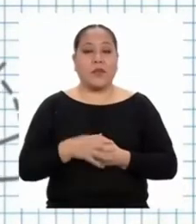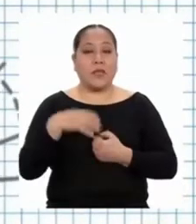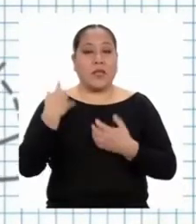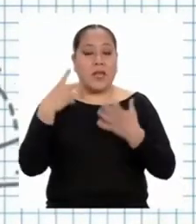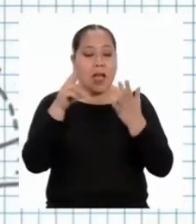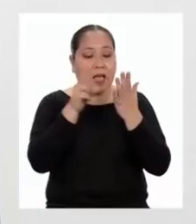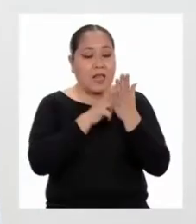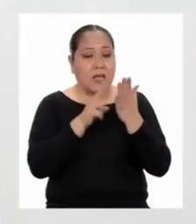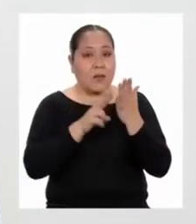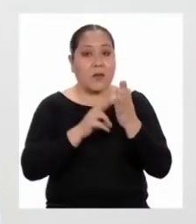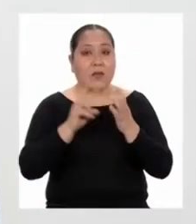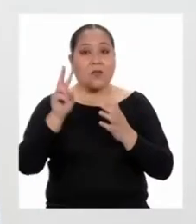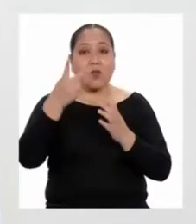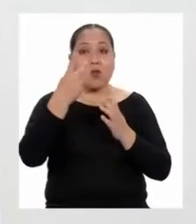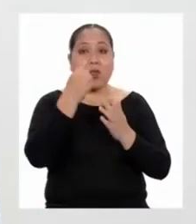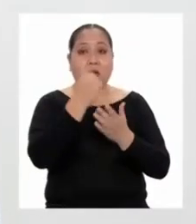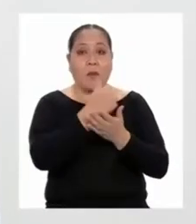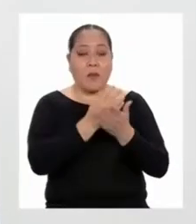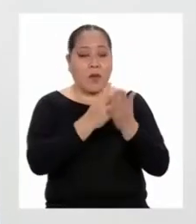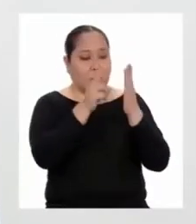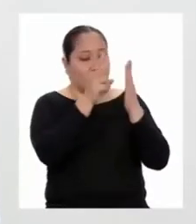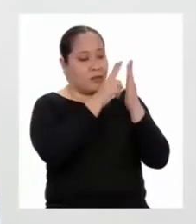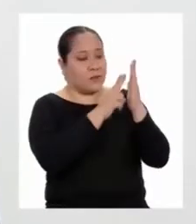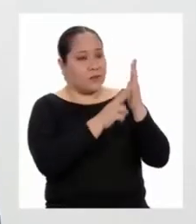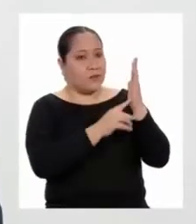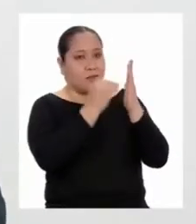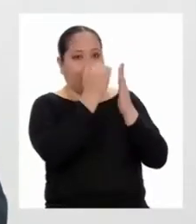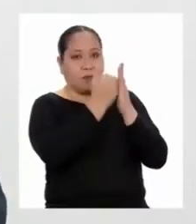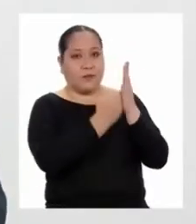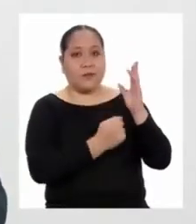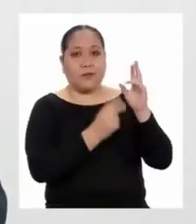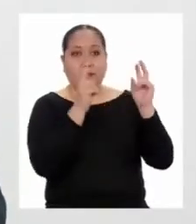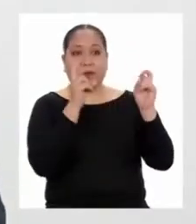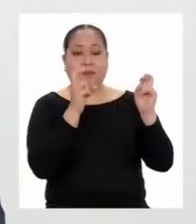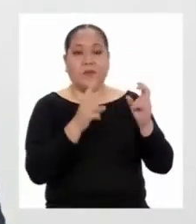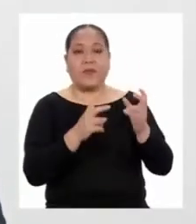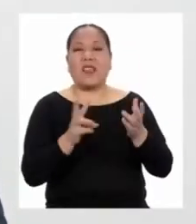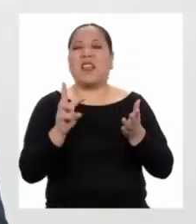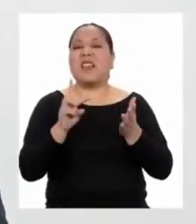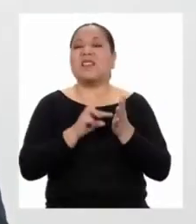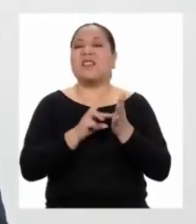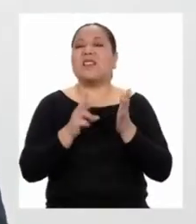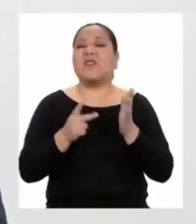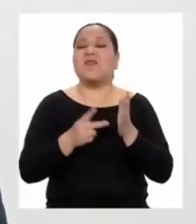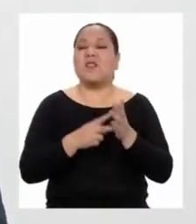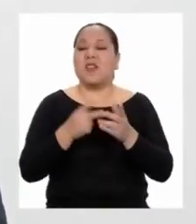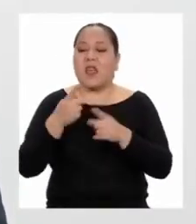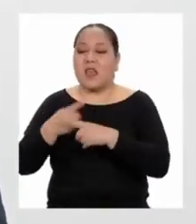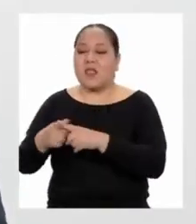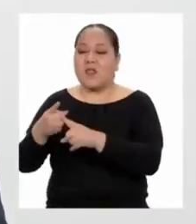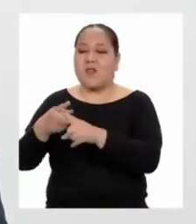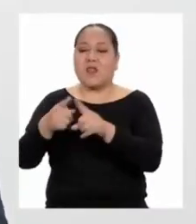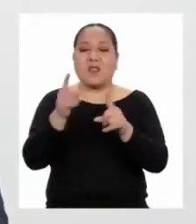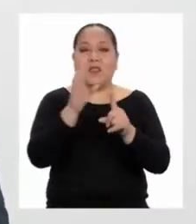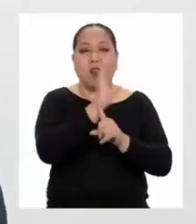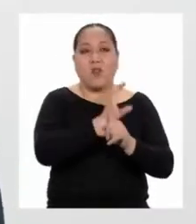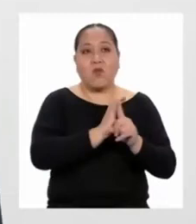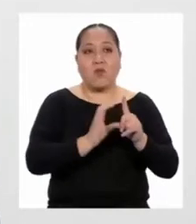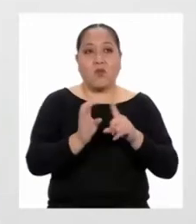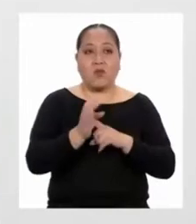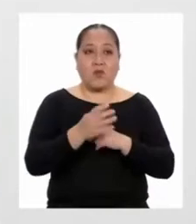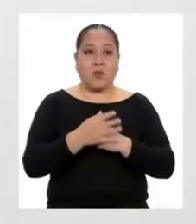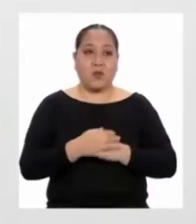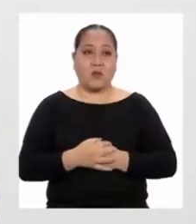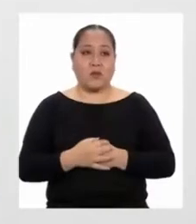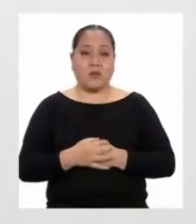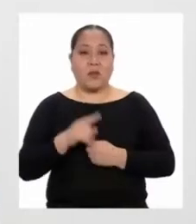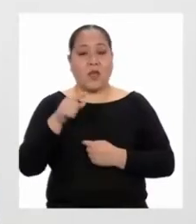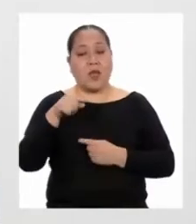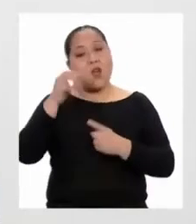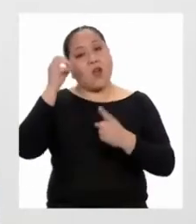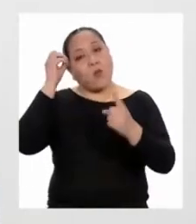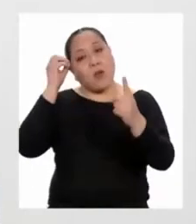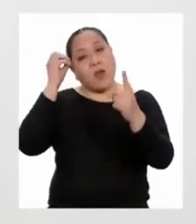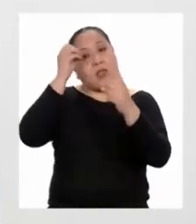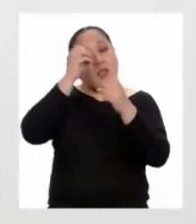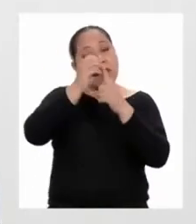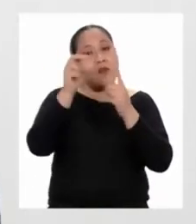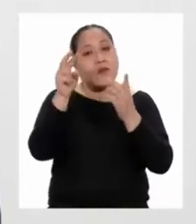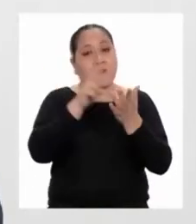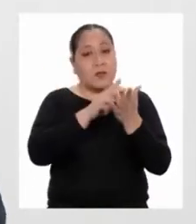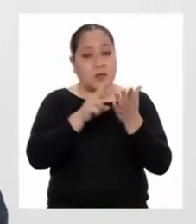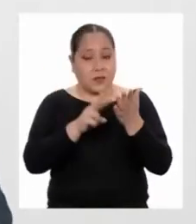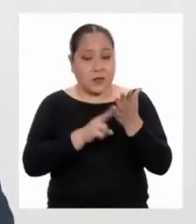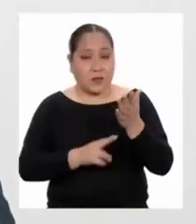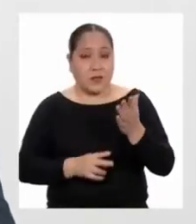Leímos la segunda parte del texto titulado ¿Qué es la diversidad cultural? El objetivo de la